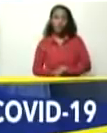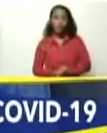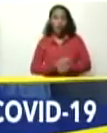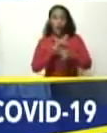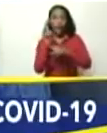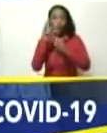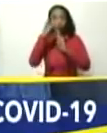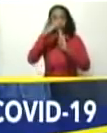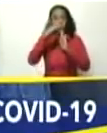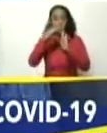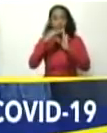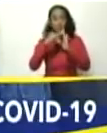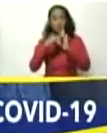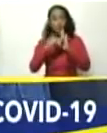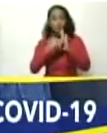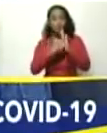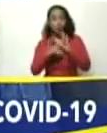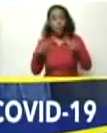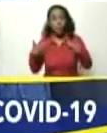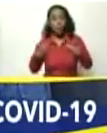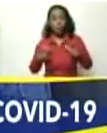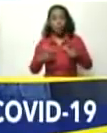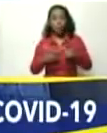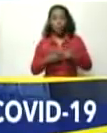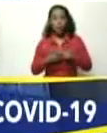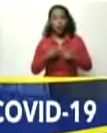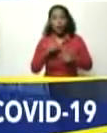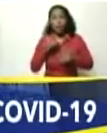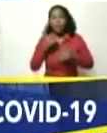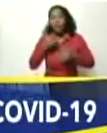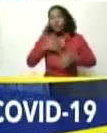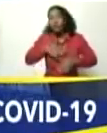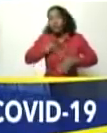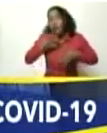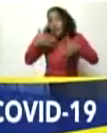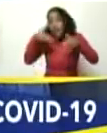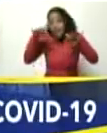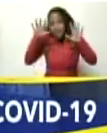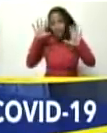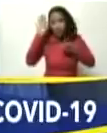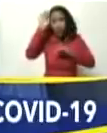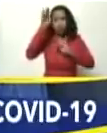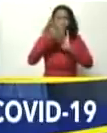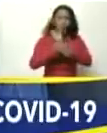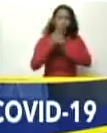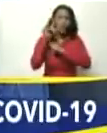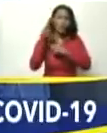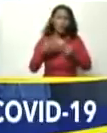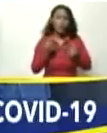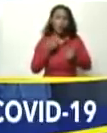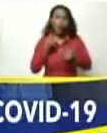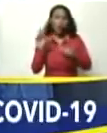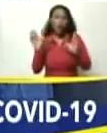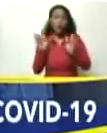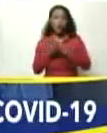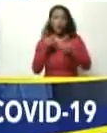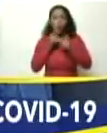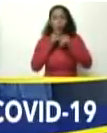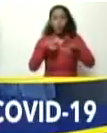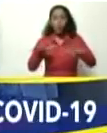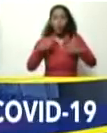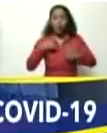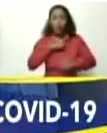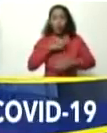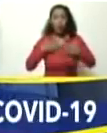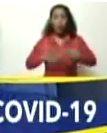va a disminuir entonces la probable aparición de variantes, porque al disminuir la entrada no va a haber replicación del virus en nuestro